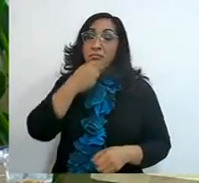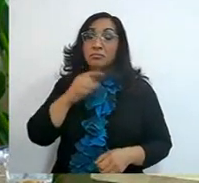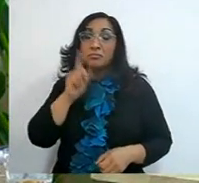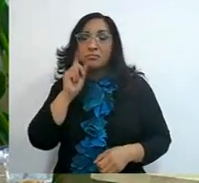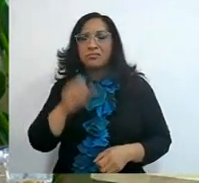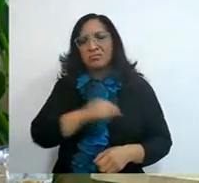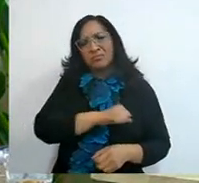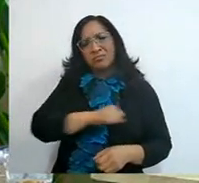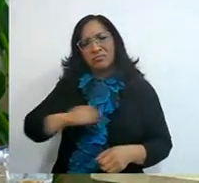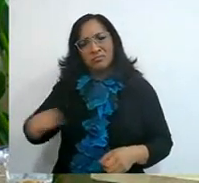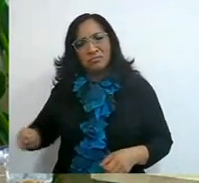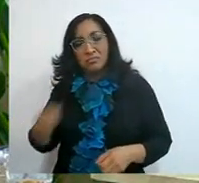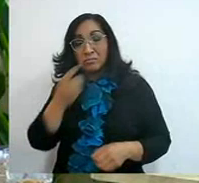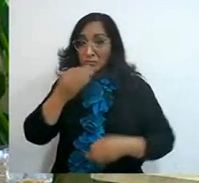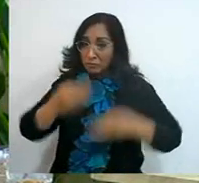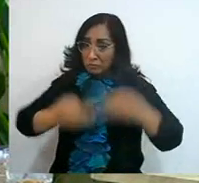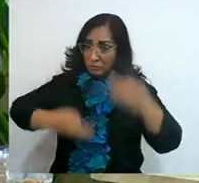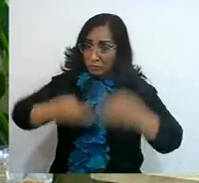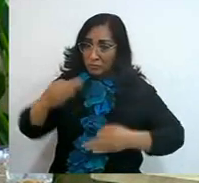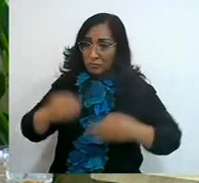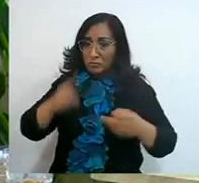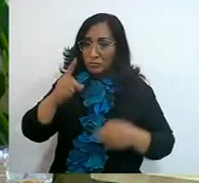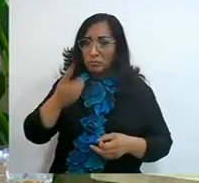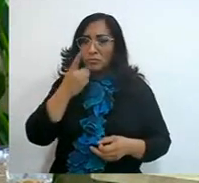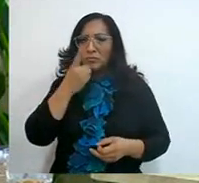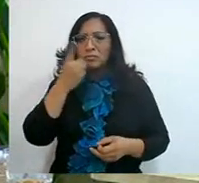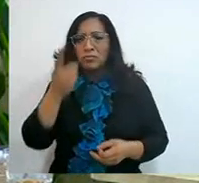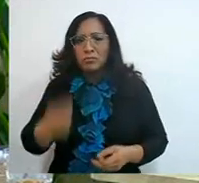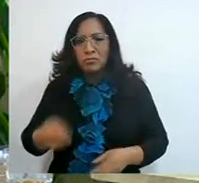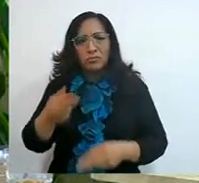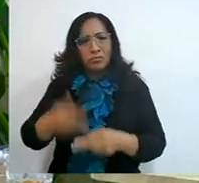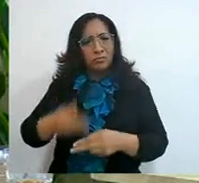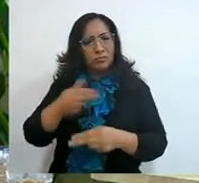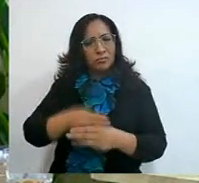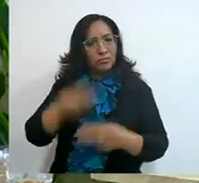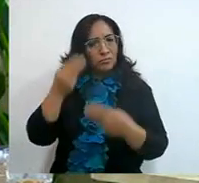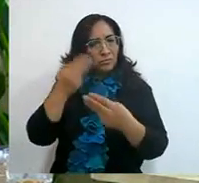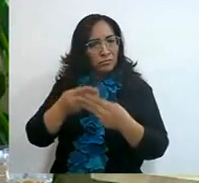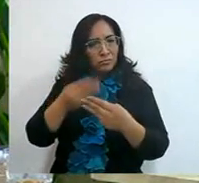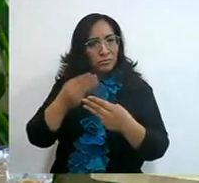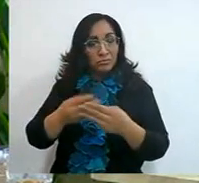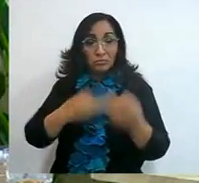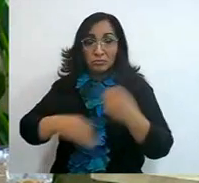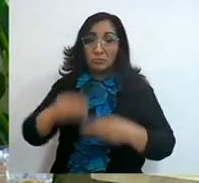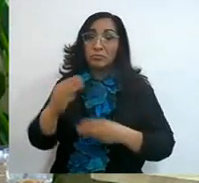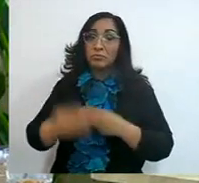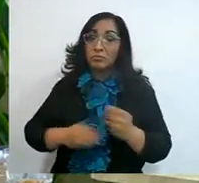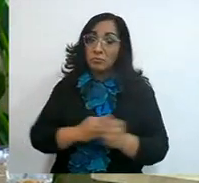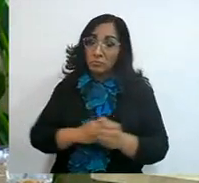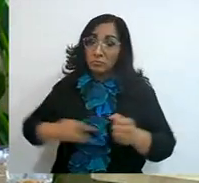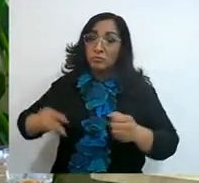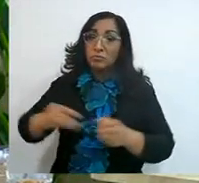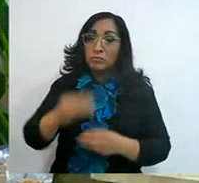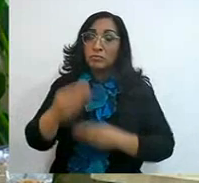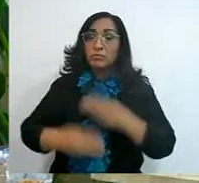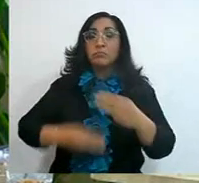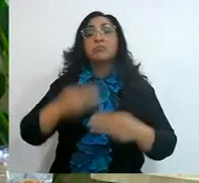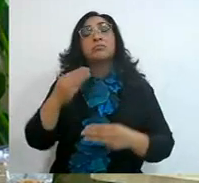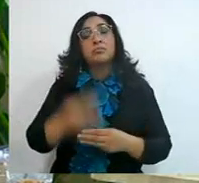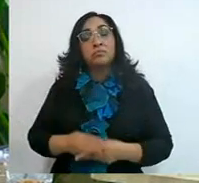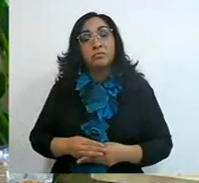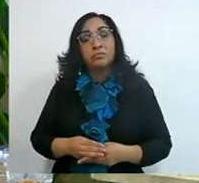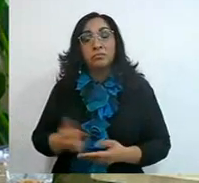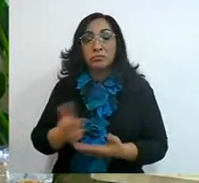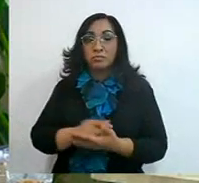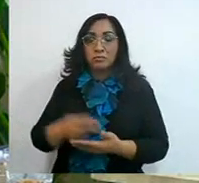Legalmente dar un falso testimonio está penado hasta con la cárcel en casi todos los países del mundo. En